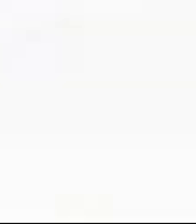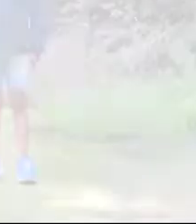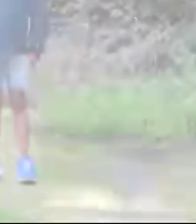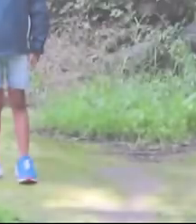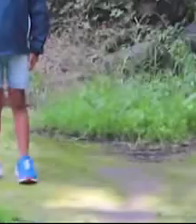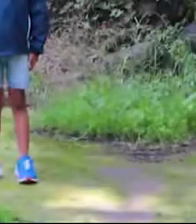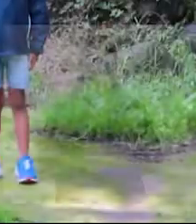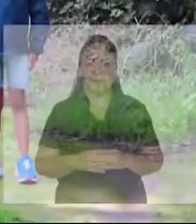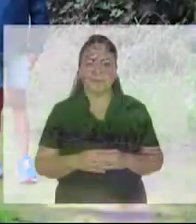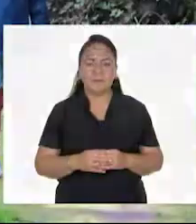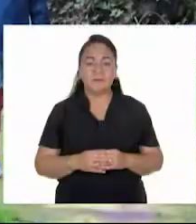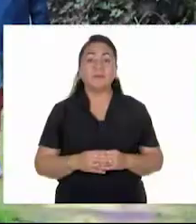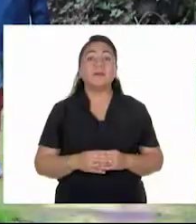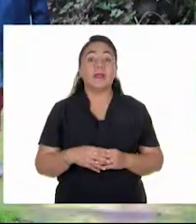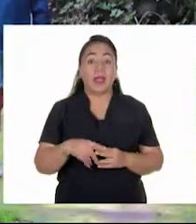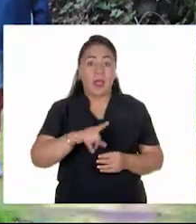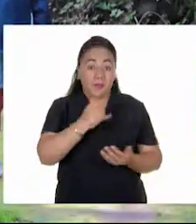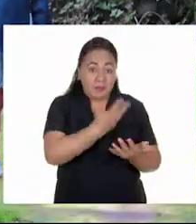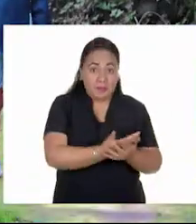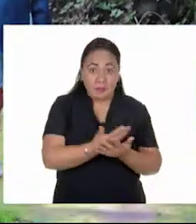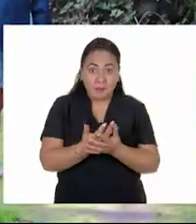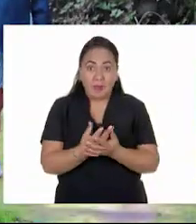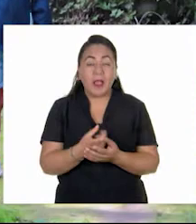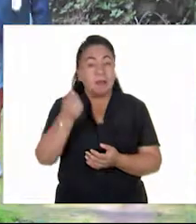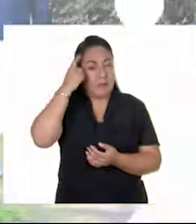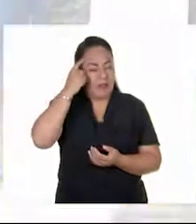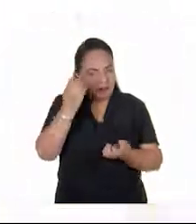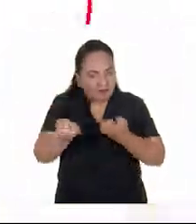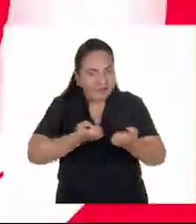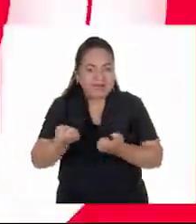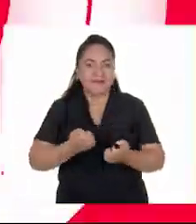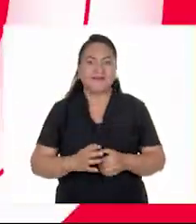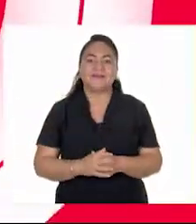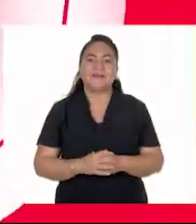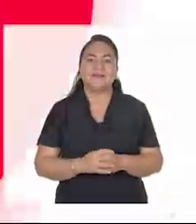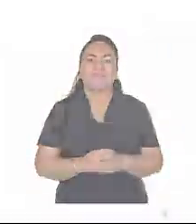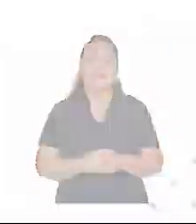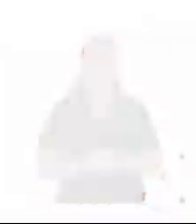adentro. Y después de cada pausa, activa tu mente.